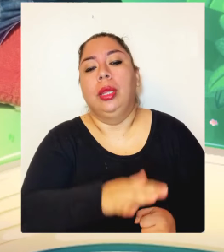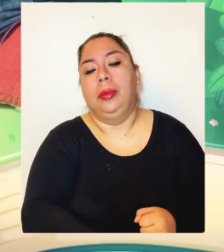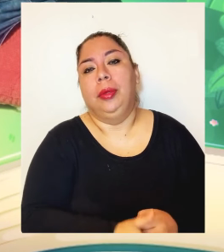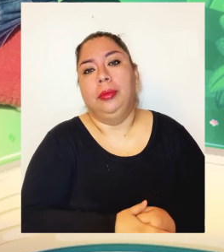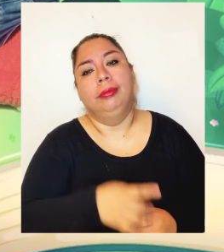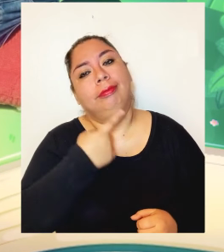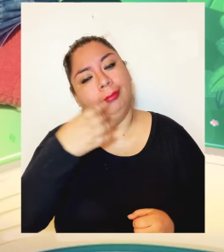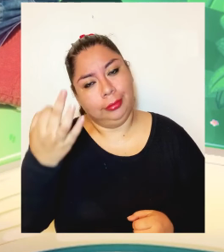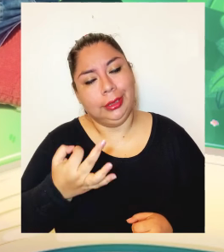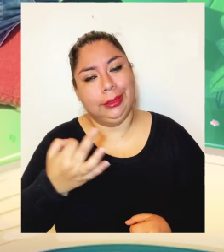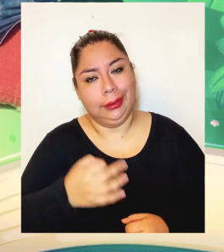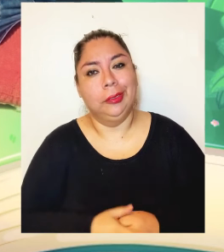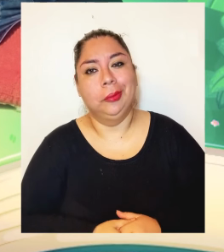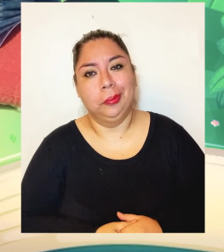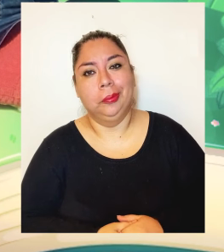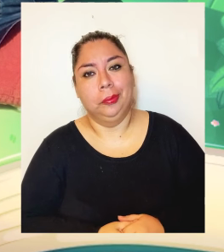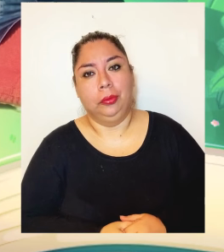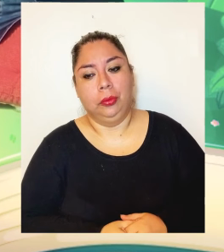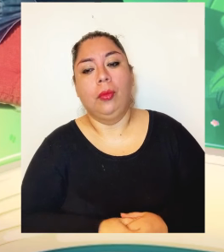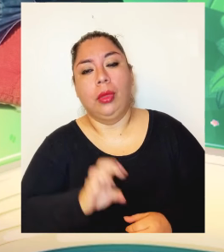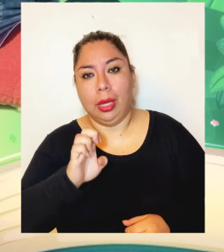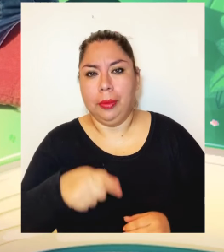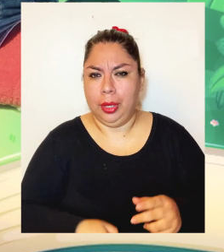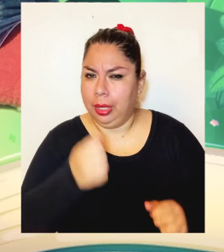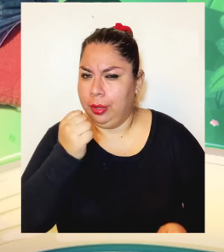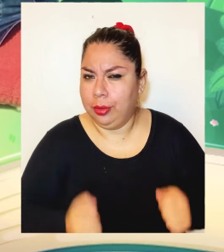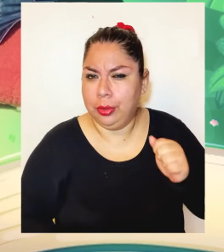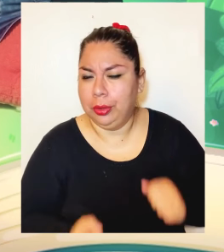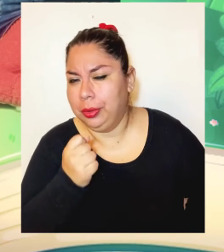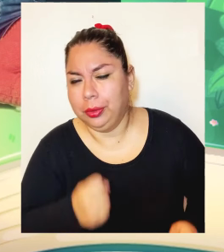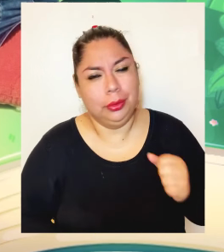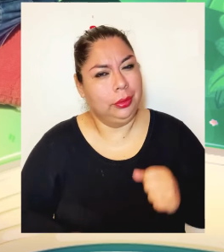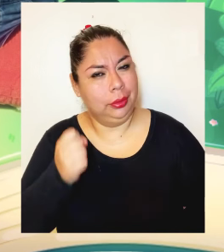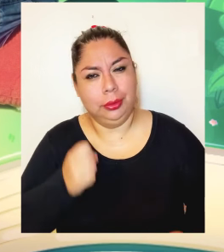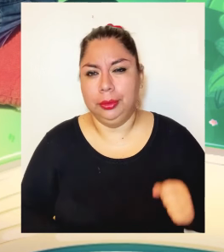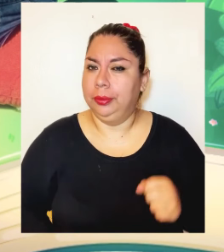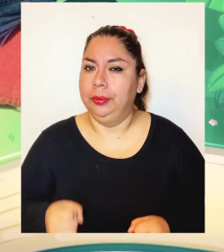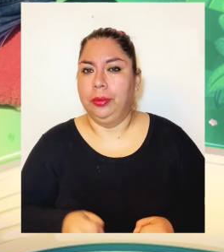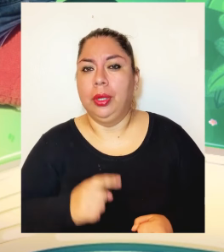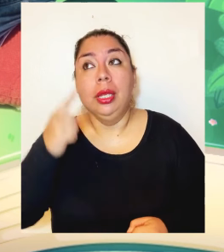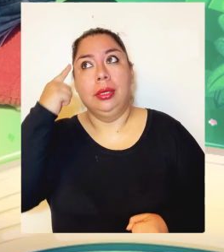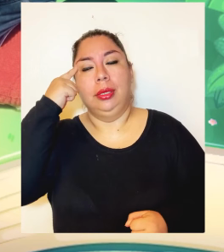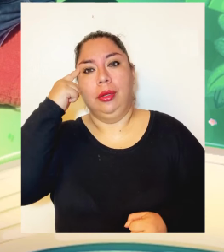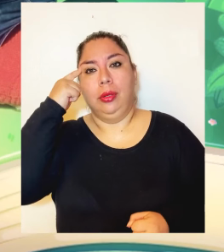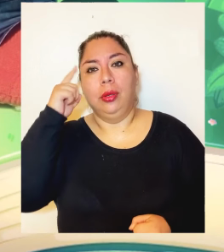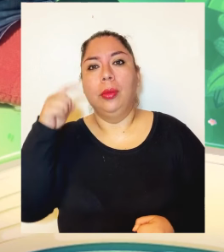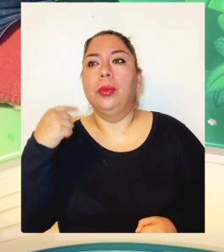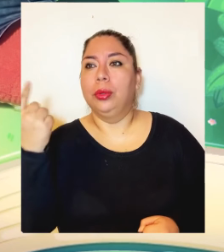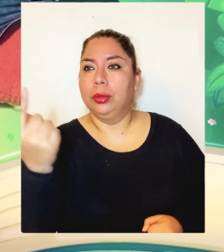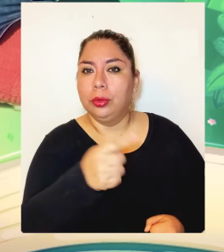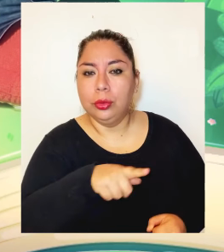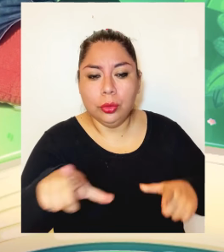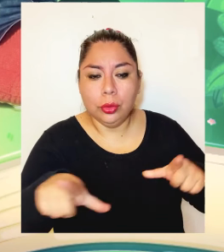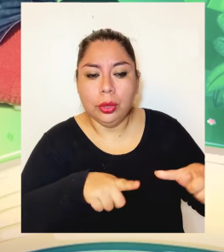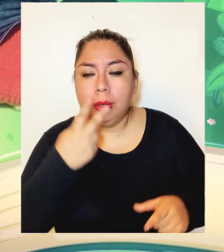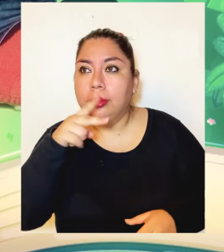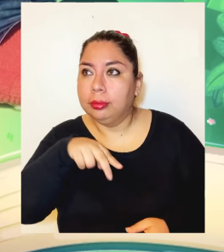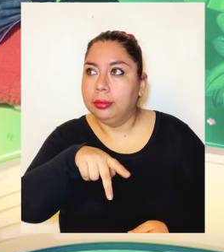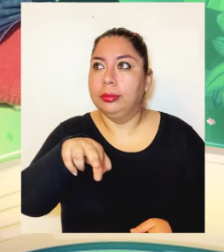Sammy. Emilia corrió y corrió y se acordó por todos los lugares que había